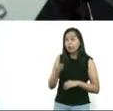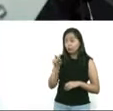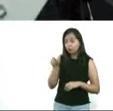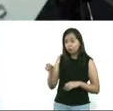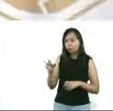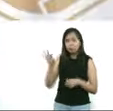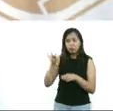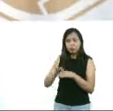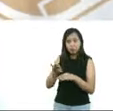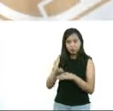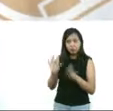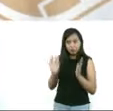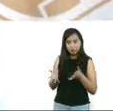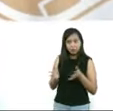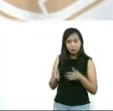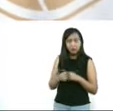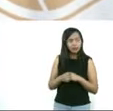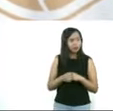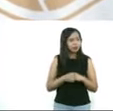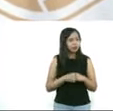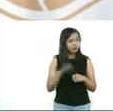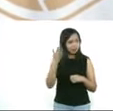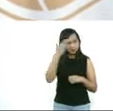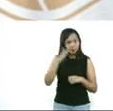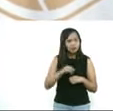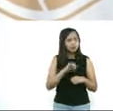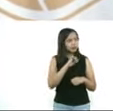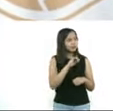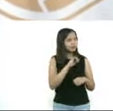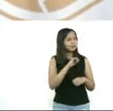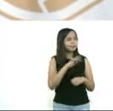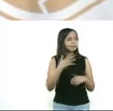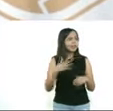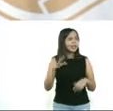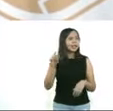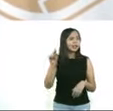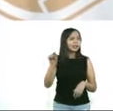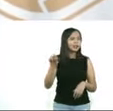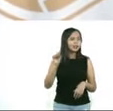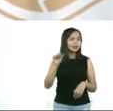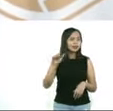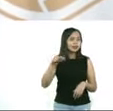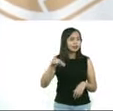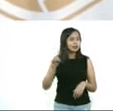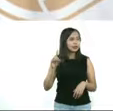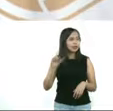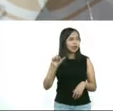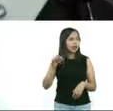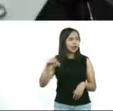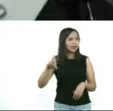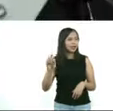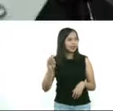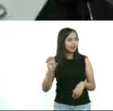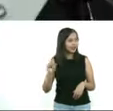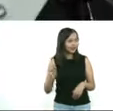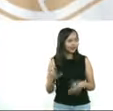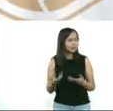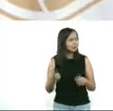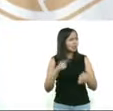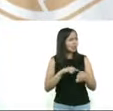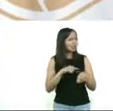usted? ¿Perdón? ¿Ya sabe usted dónde va a votar el domingo? Sí, ahí en San Andrés, Totoltepec. Ahí vamos a estar. ¿Y la hora?